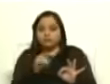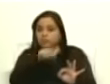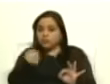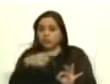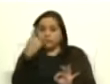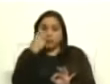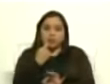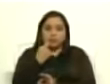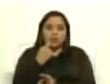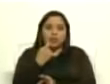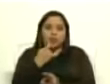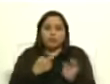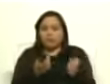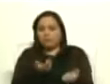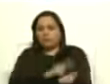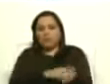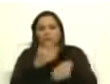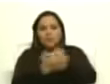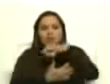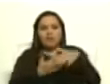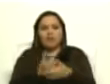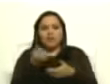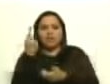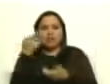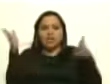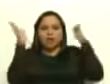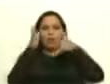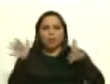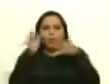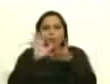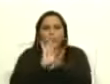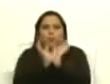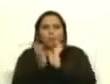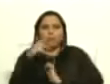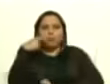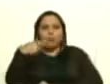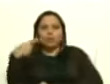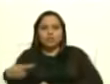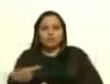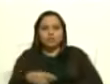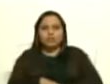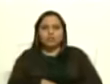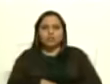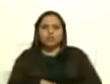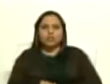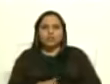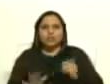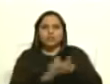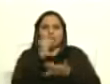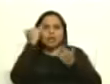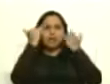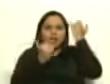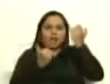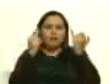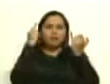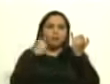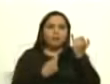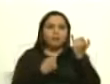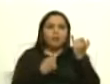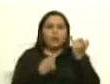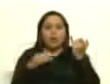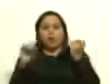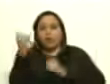digo que el principal problema es la desorientación geopolítica sobre lo que significa el bolivarianismo versus el